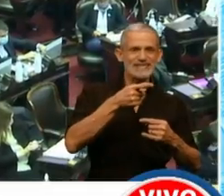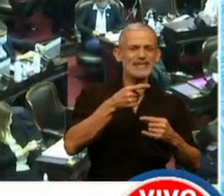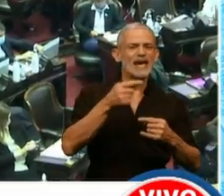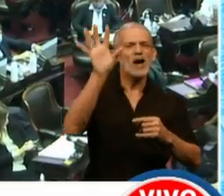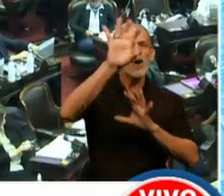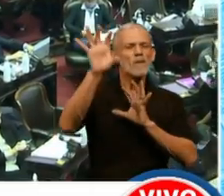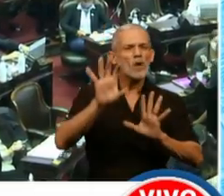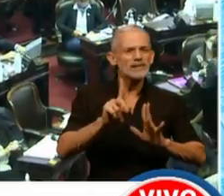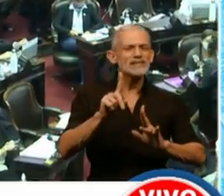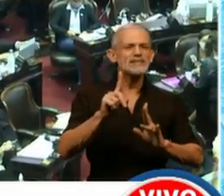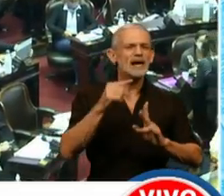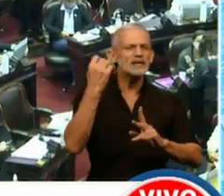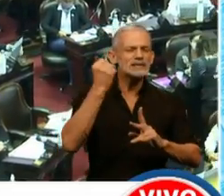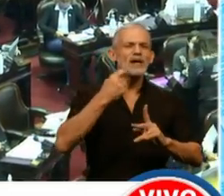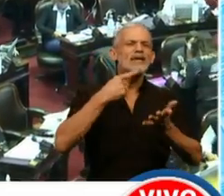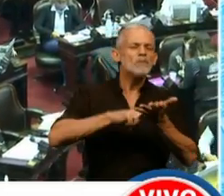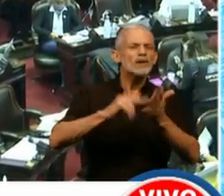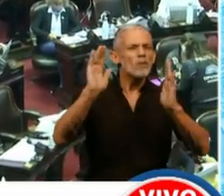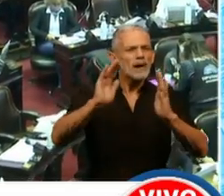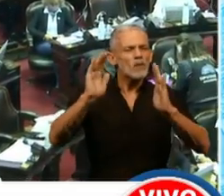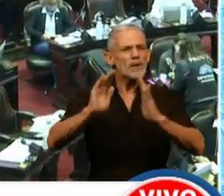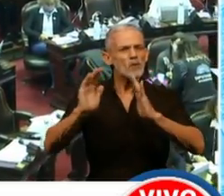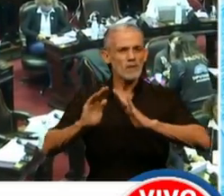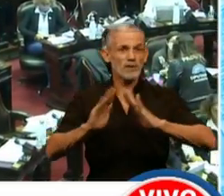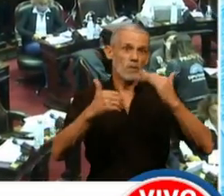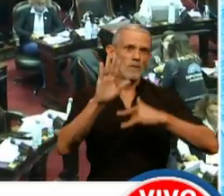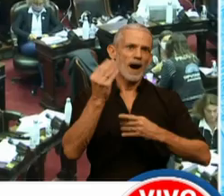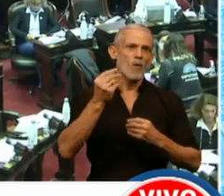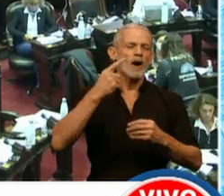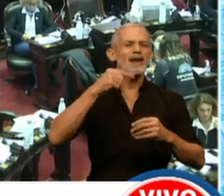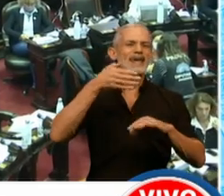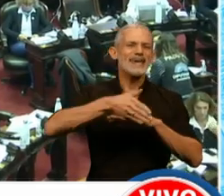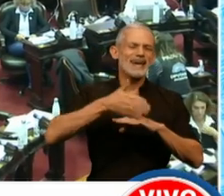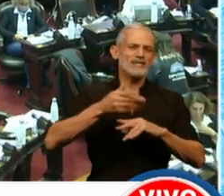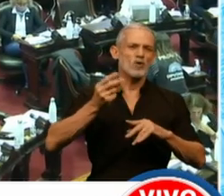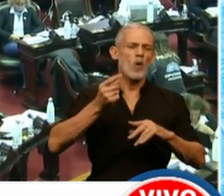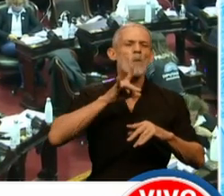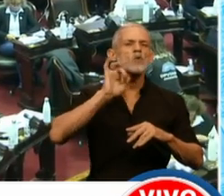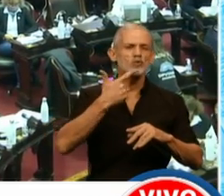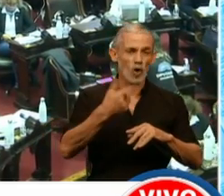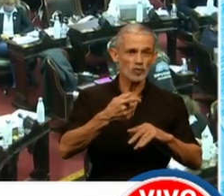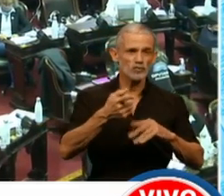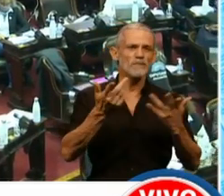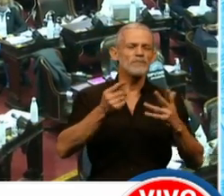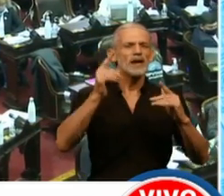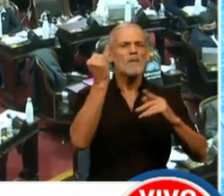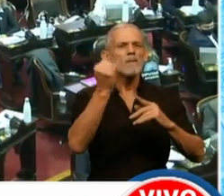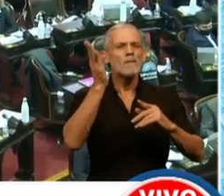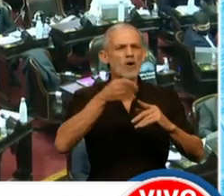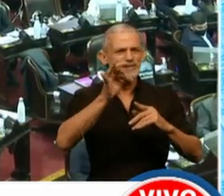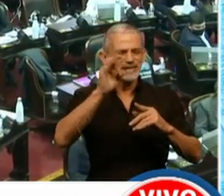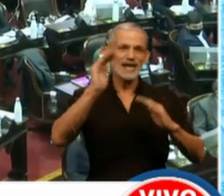gradual de los impuestos provinciales en particular ingresos brutos una baja de alícuotas depende del tipo de actividad